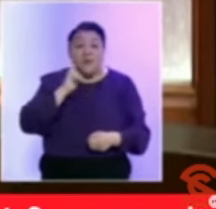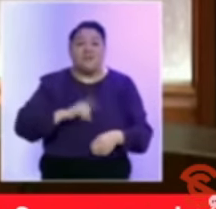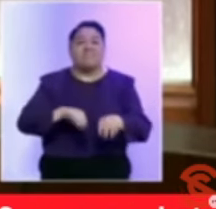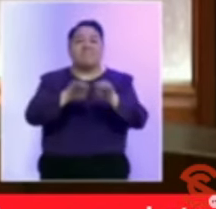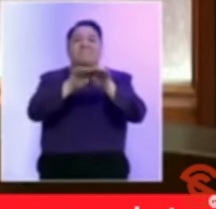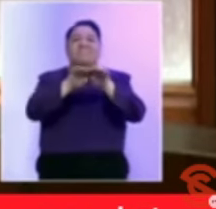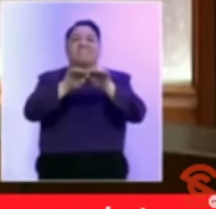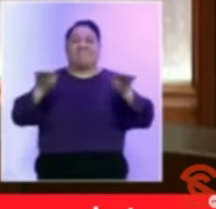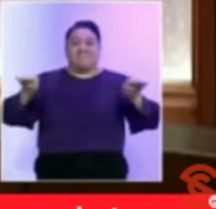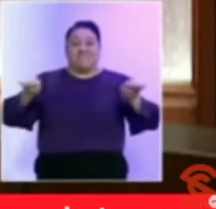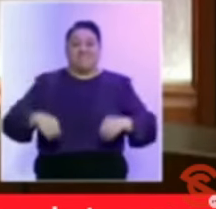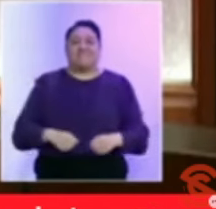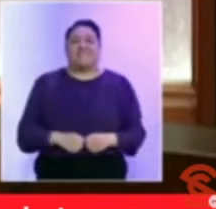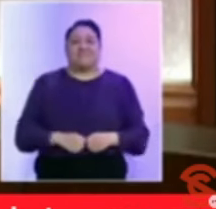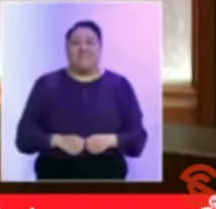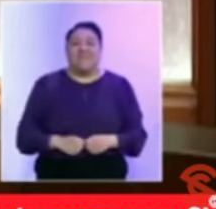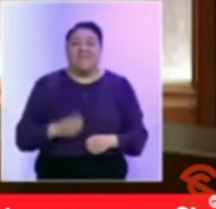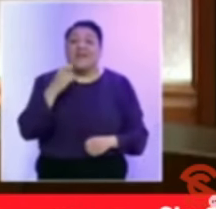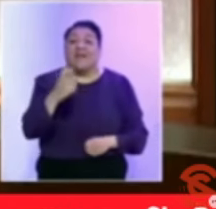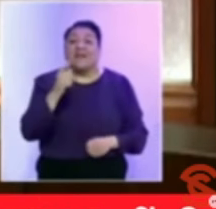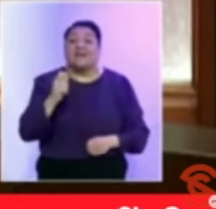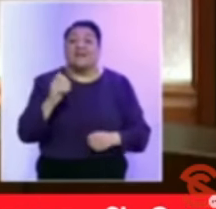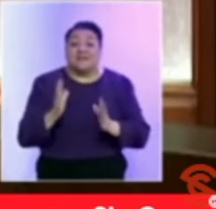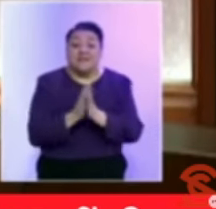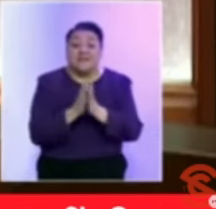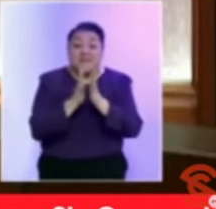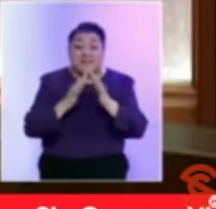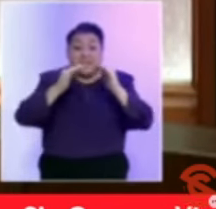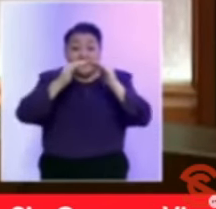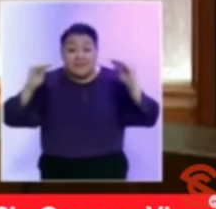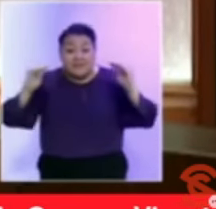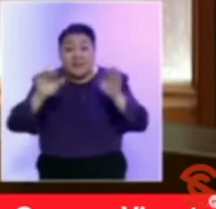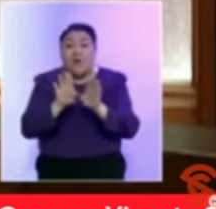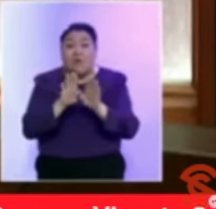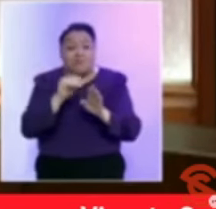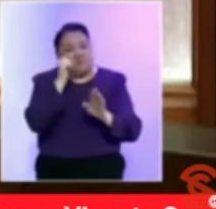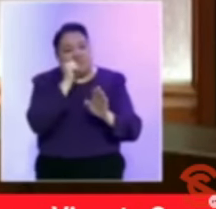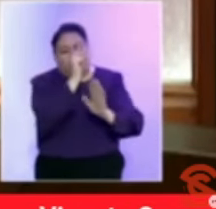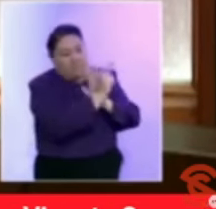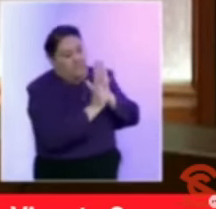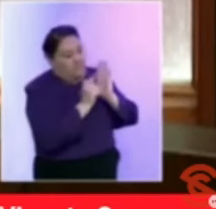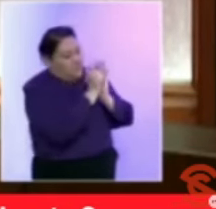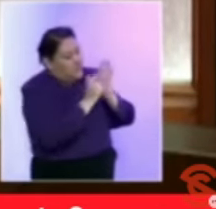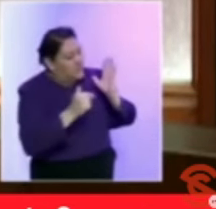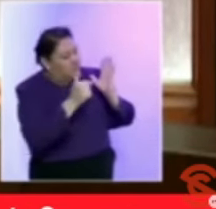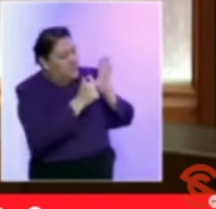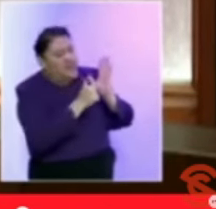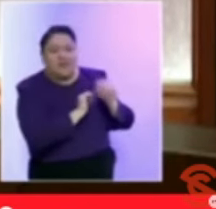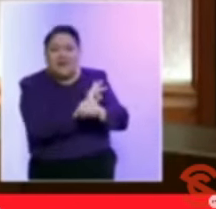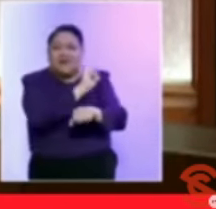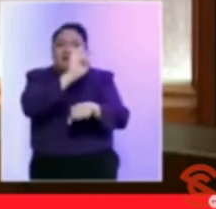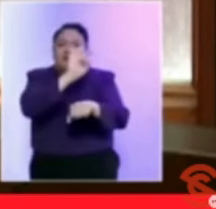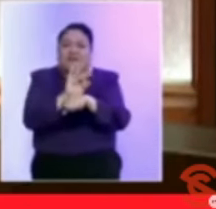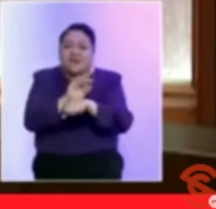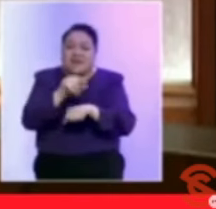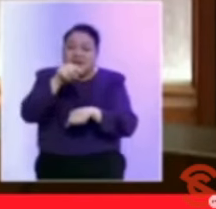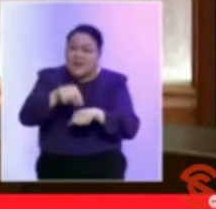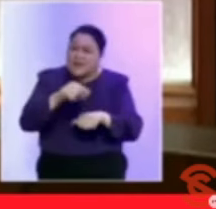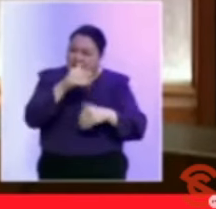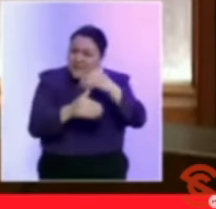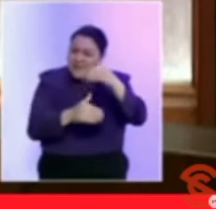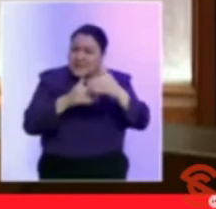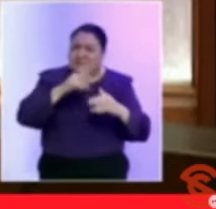democracia se entiende al cobijo del Estado de derecho y en este ella crece y se